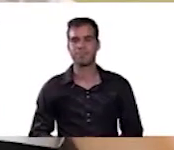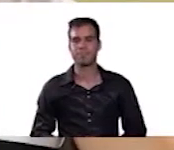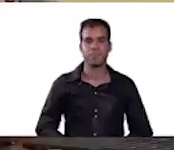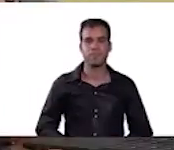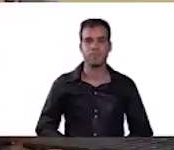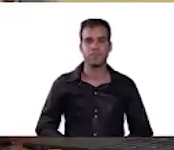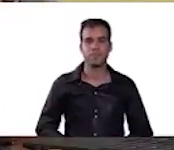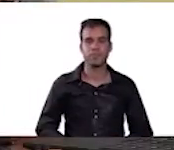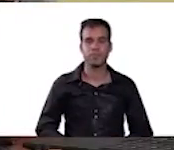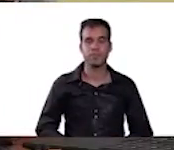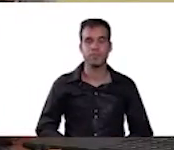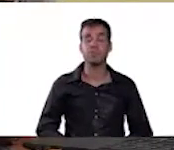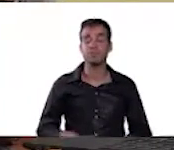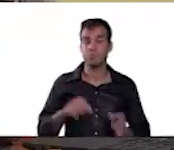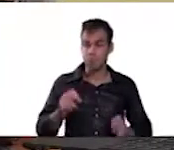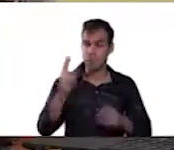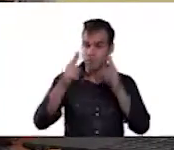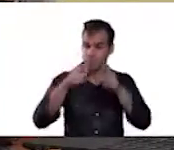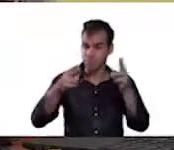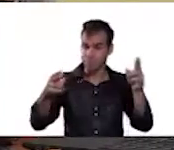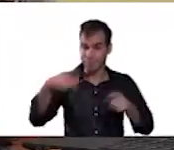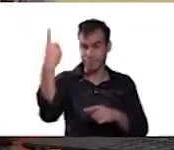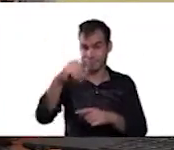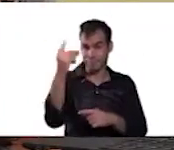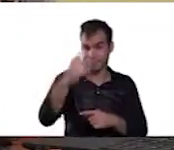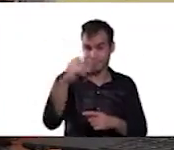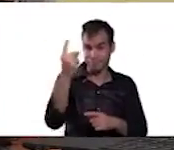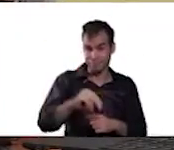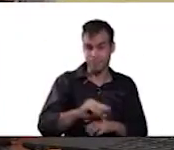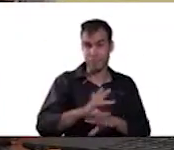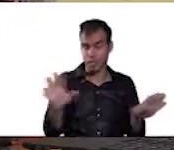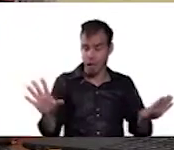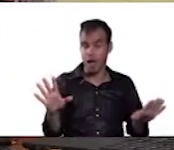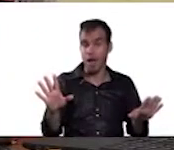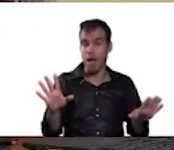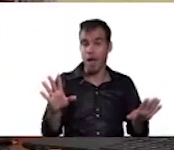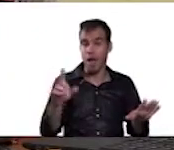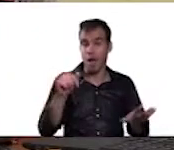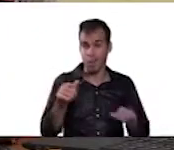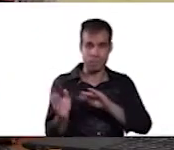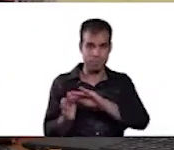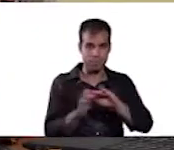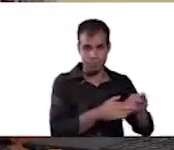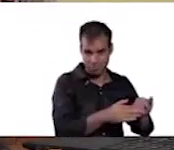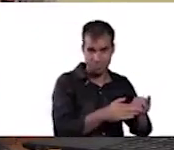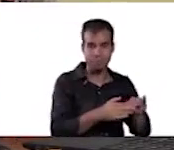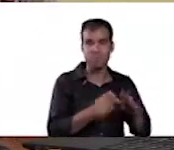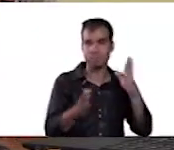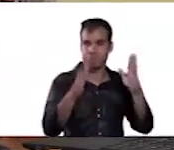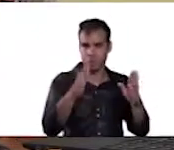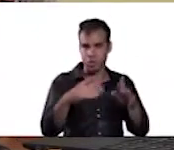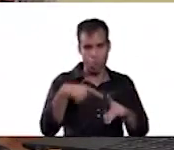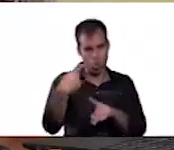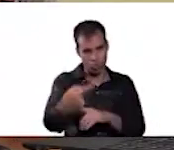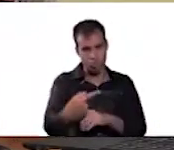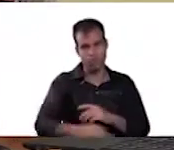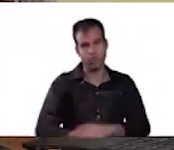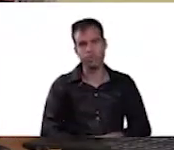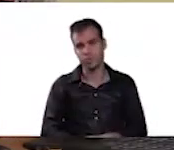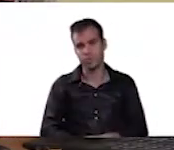166. Con la orientación de estos ejercicios ya podemos pasar al semestre continuante,